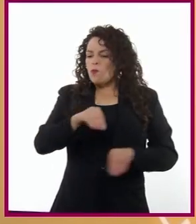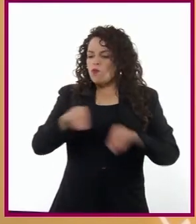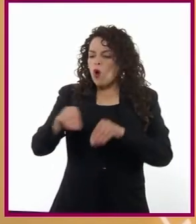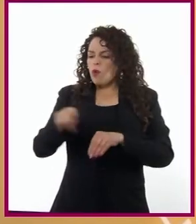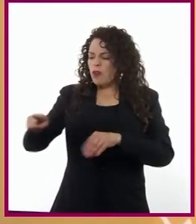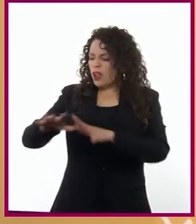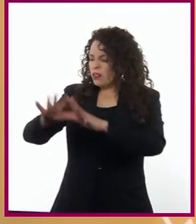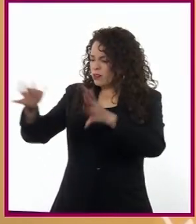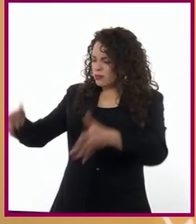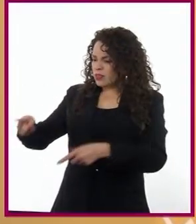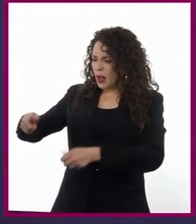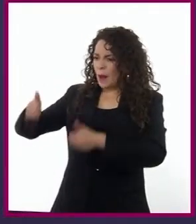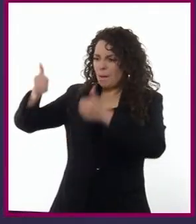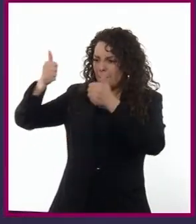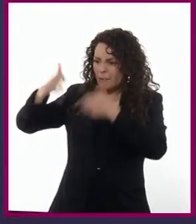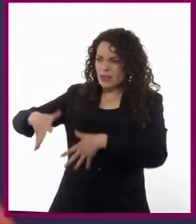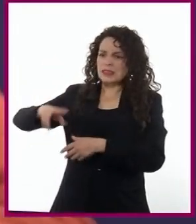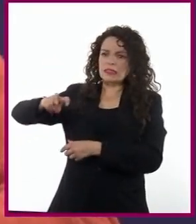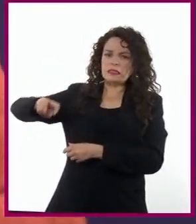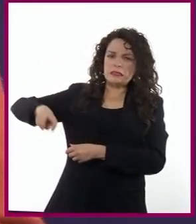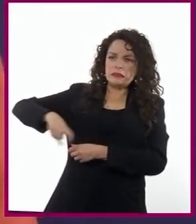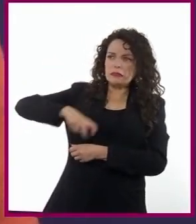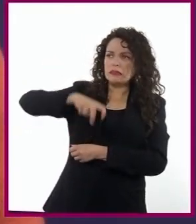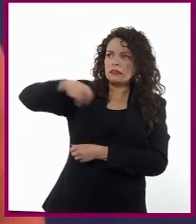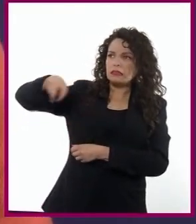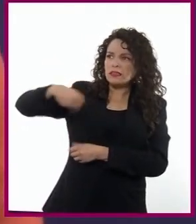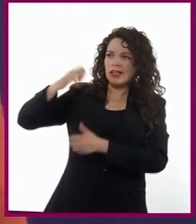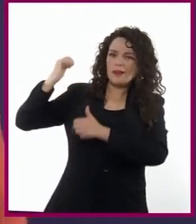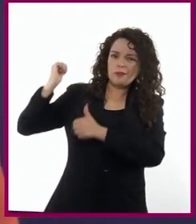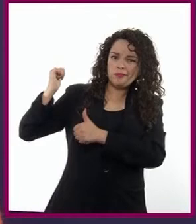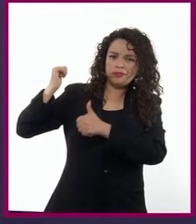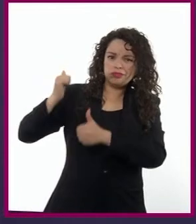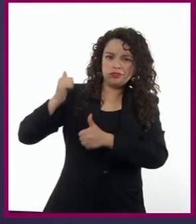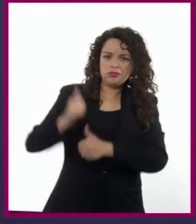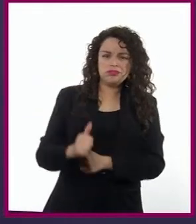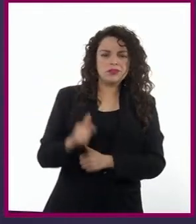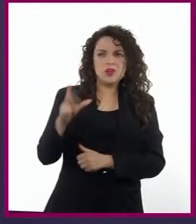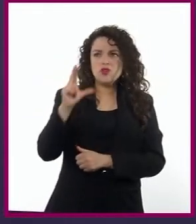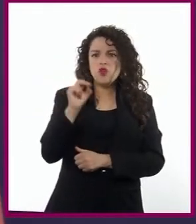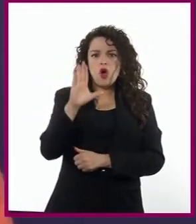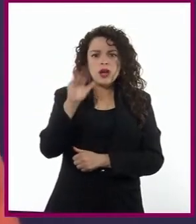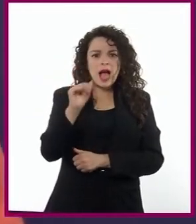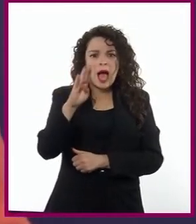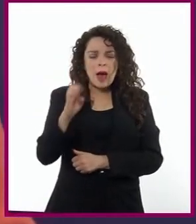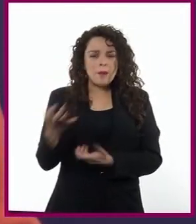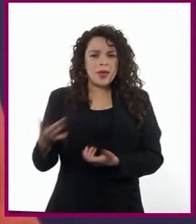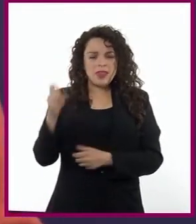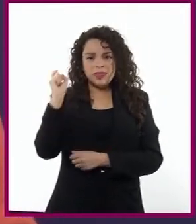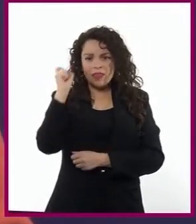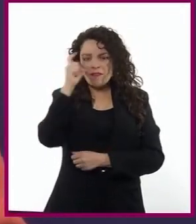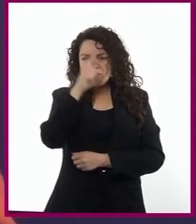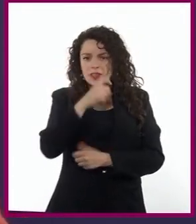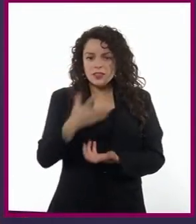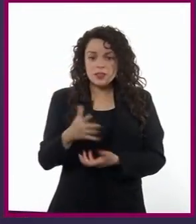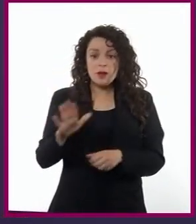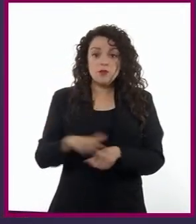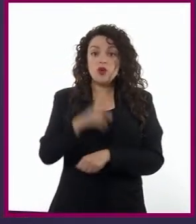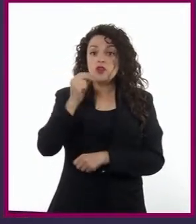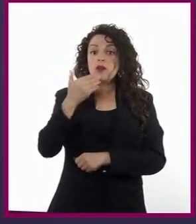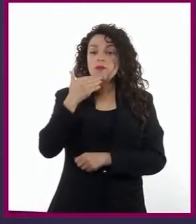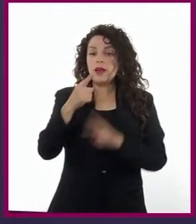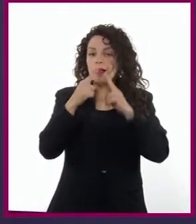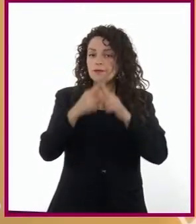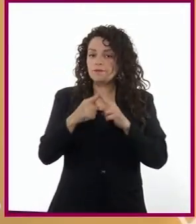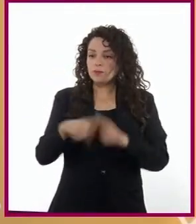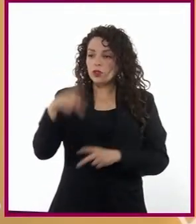tanto trabajo costó subir por la escalera y que no cabe en el espacio que habíamos previsto por hacer un mal cálculo de su